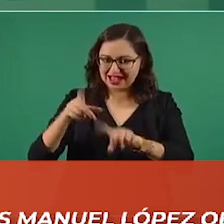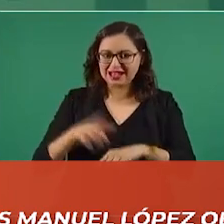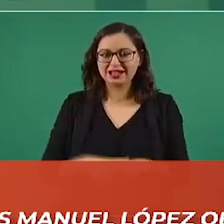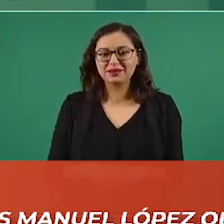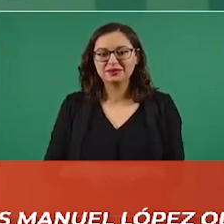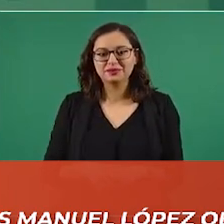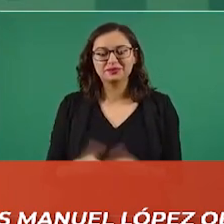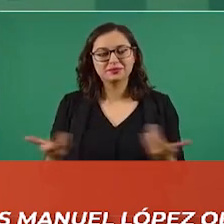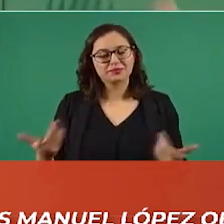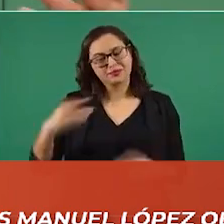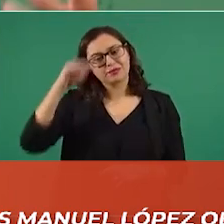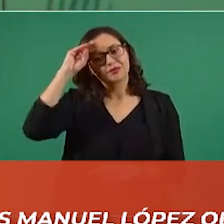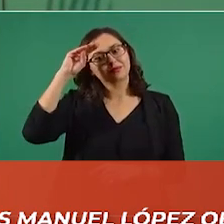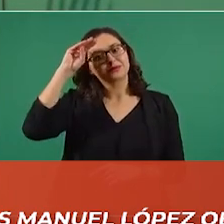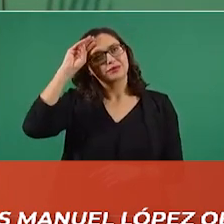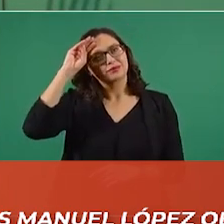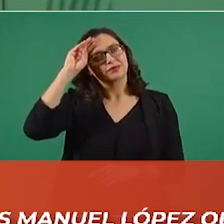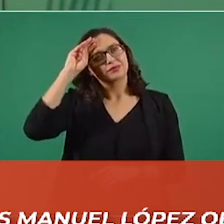jóvenes que